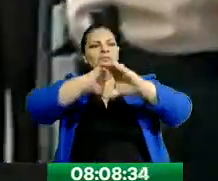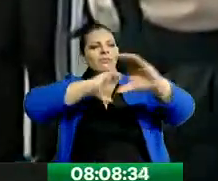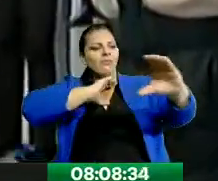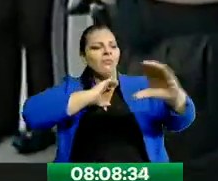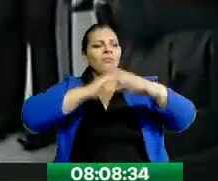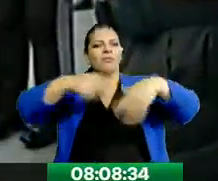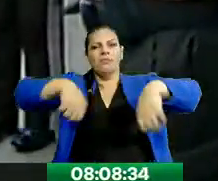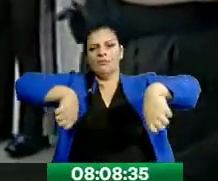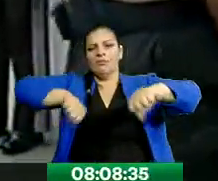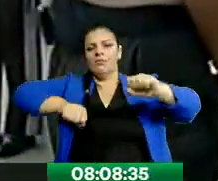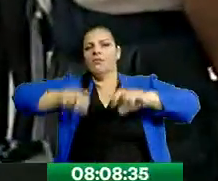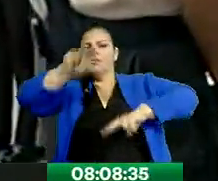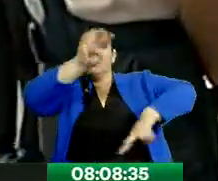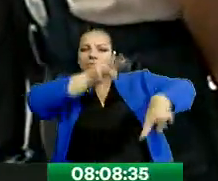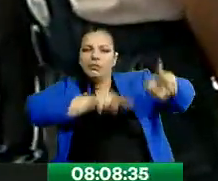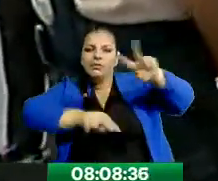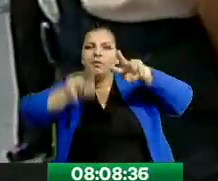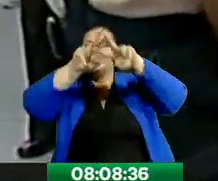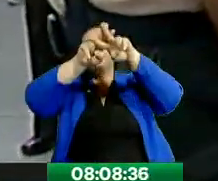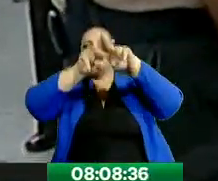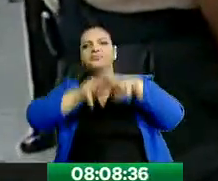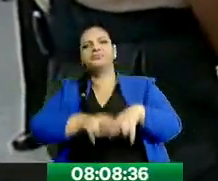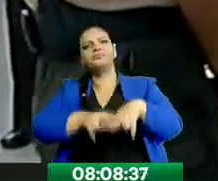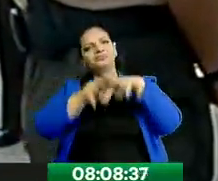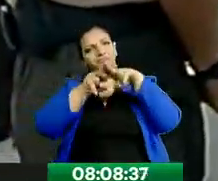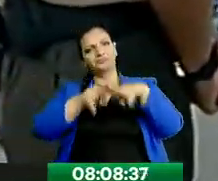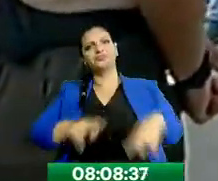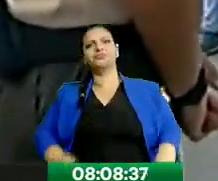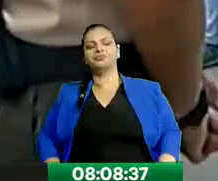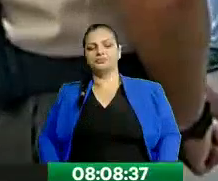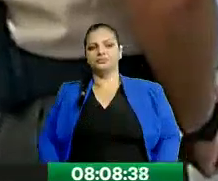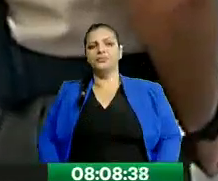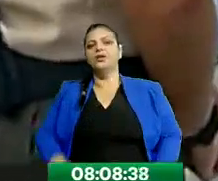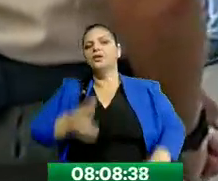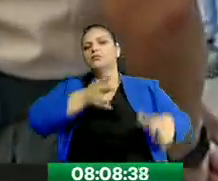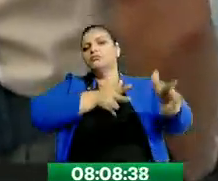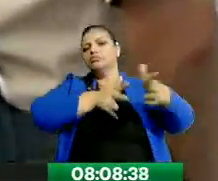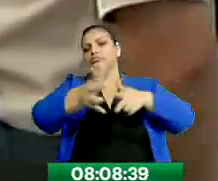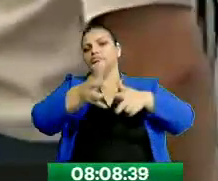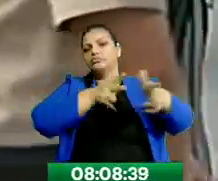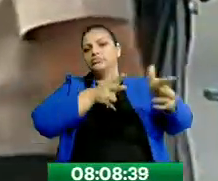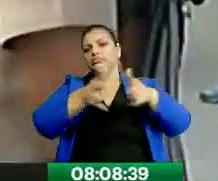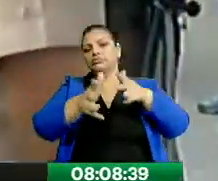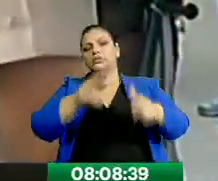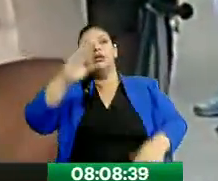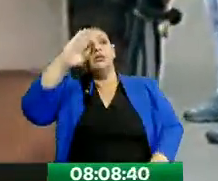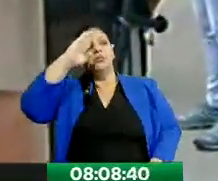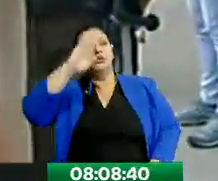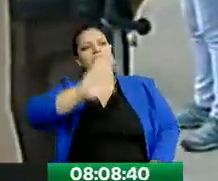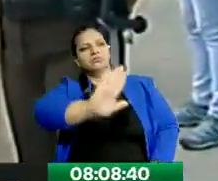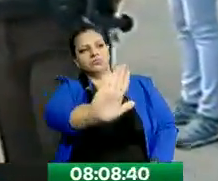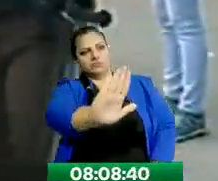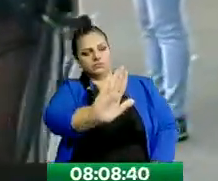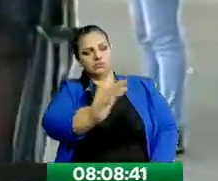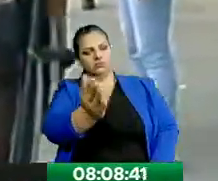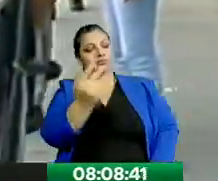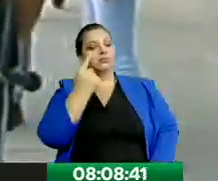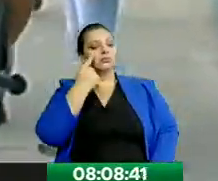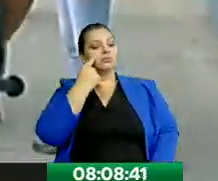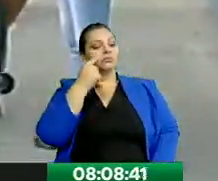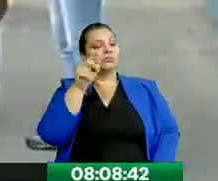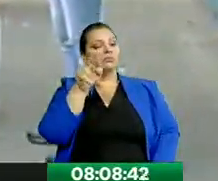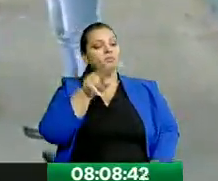autos, motocicletas, todo tipo de vehículo que circule por esta vía. No vamos a revelar específicamente en qué punto es,